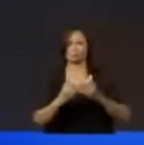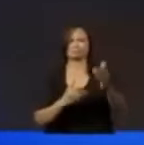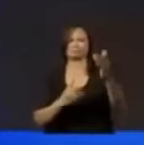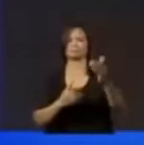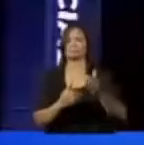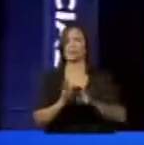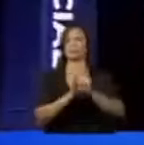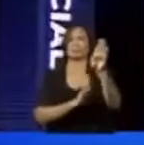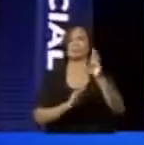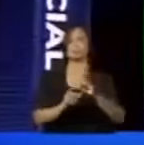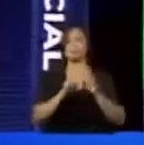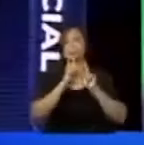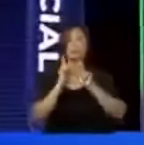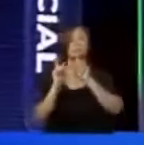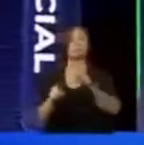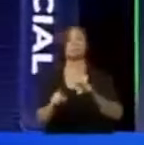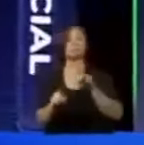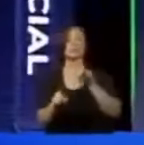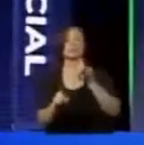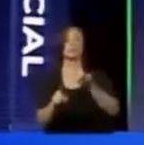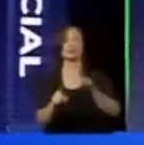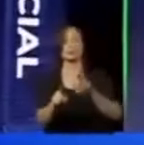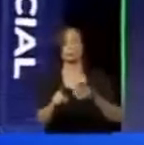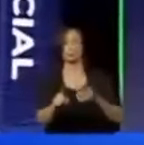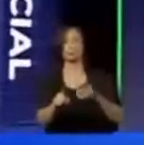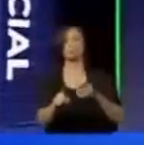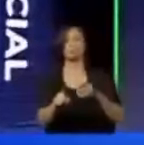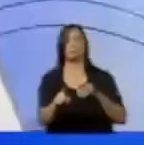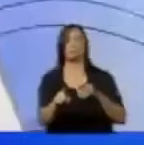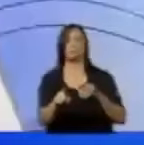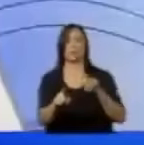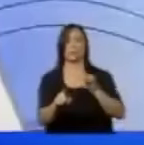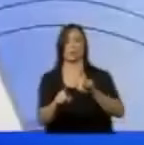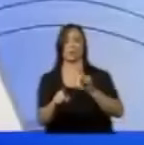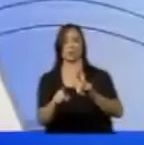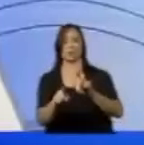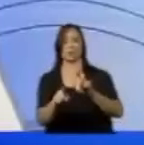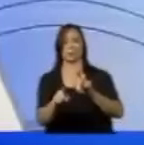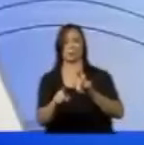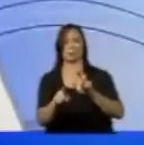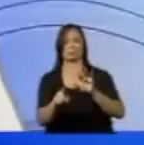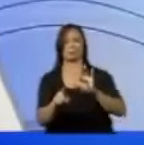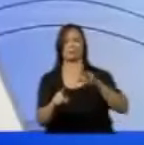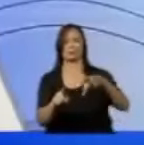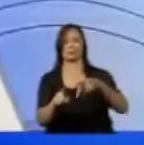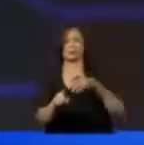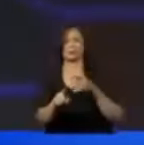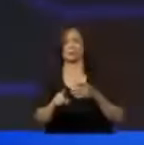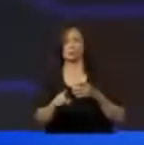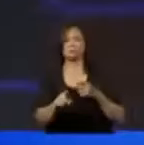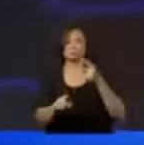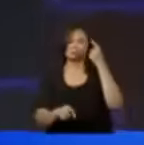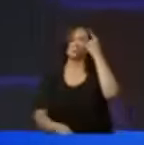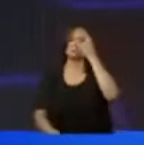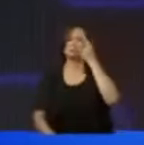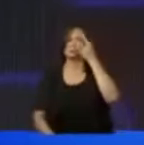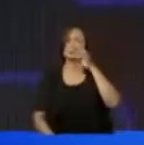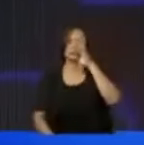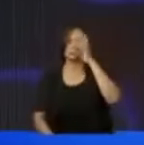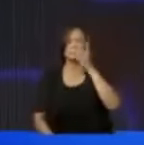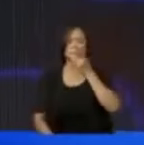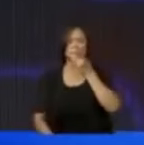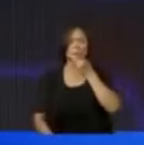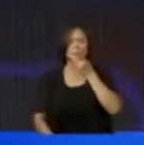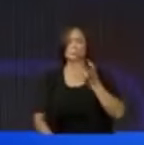para adelante. La respuesta a la pregunta del doctor Fernández, candidato de Fuerza del Pueblo. Yo pienso que en la